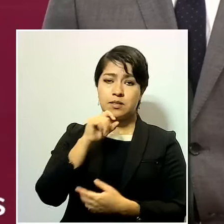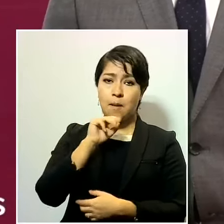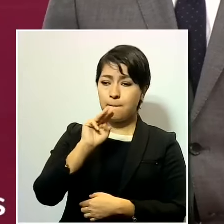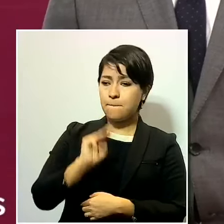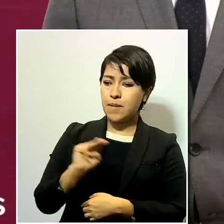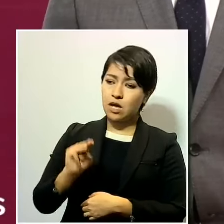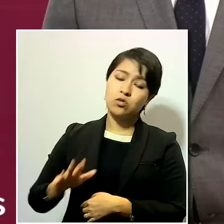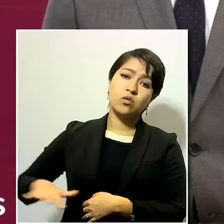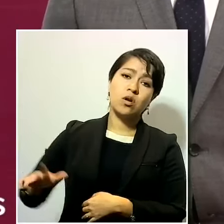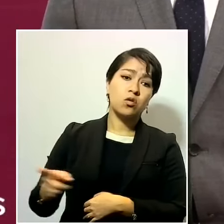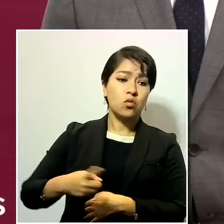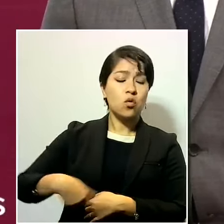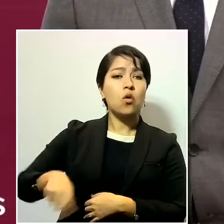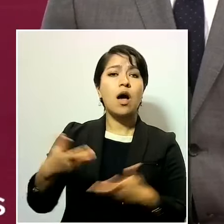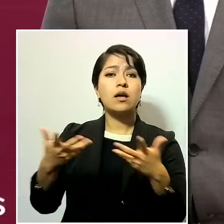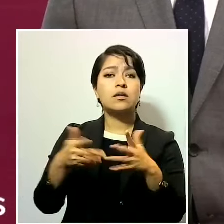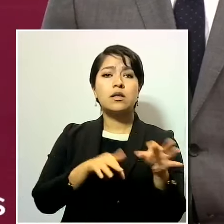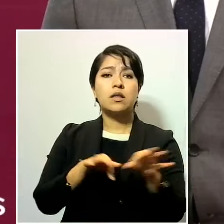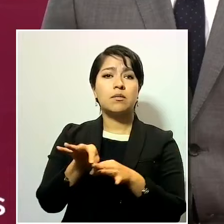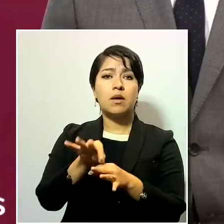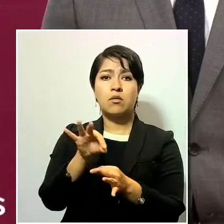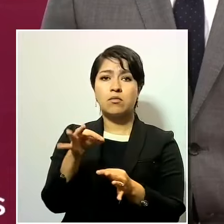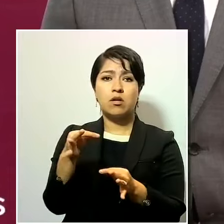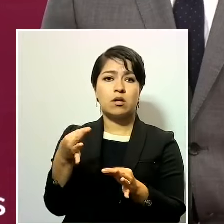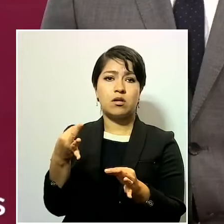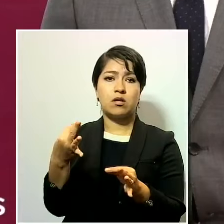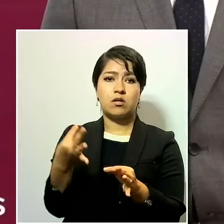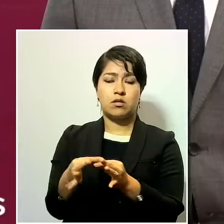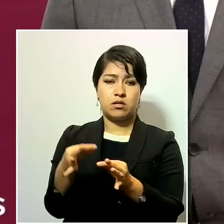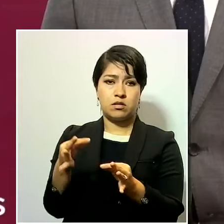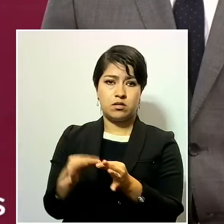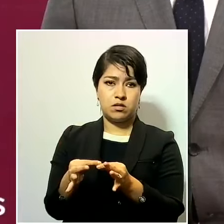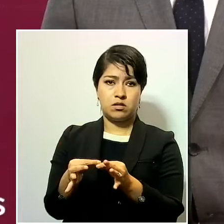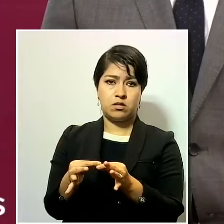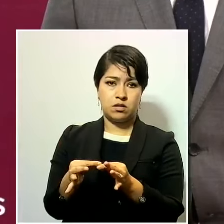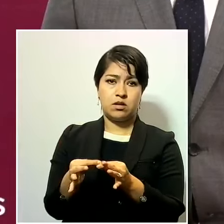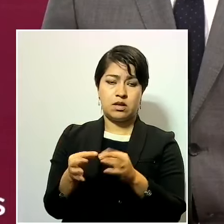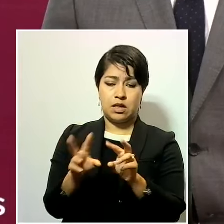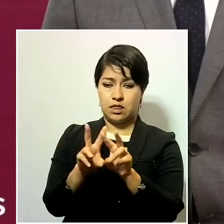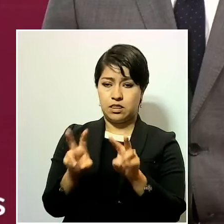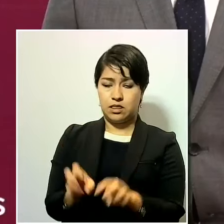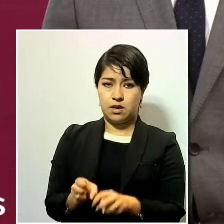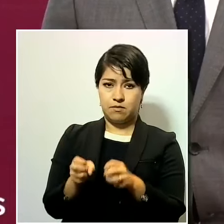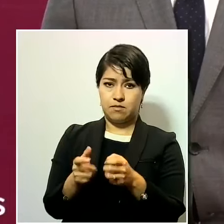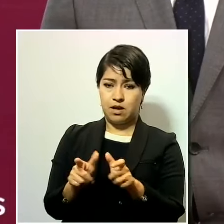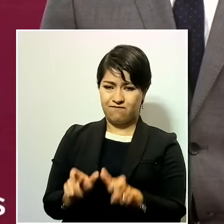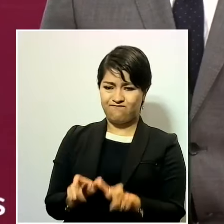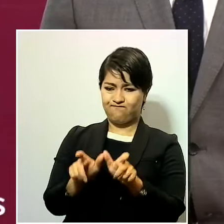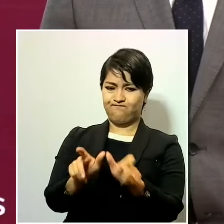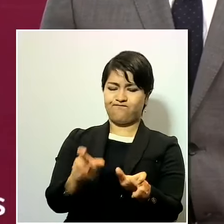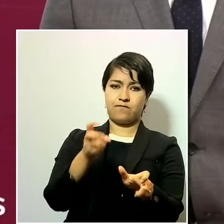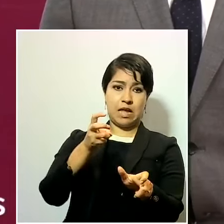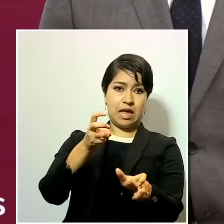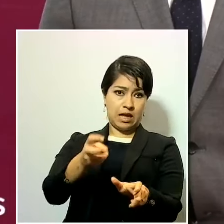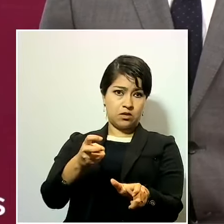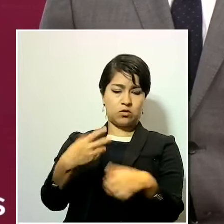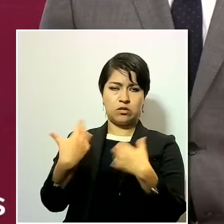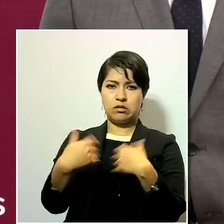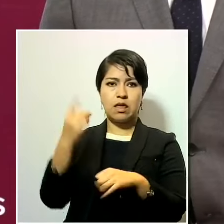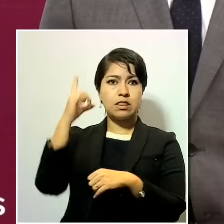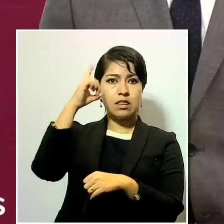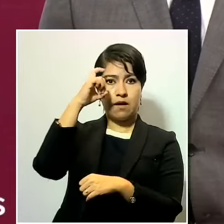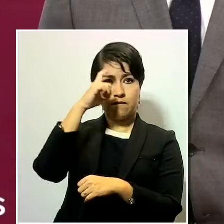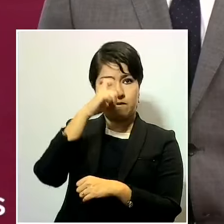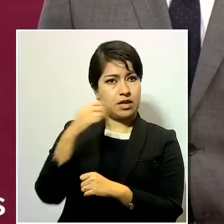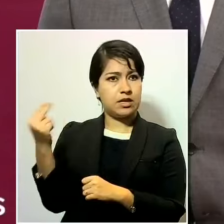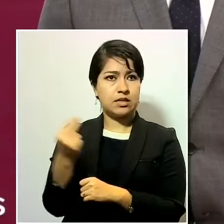actuaremos como lo hemos dicho el tema de seguridad es un tema eh delicado complejo Que